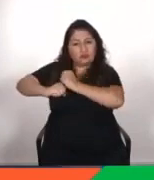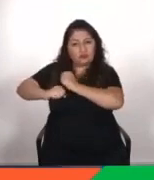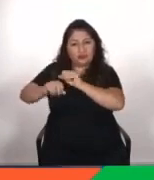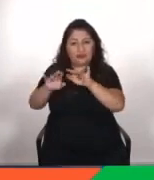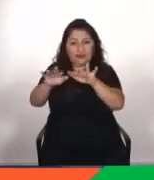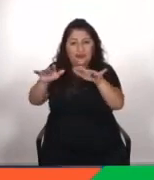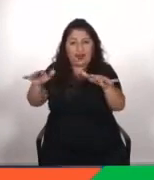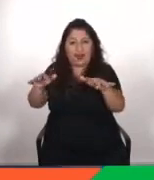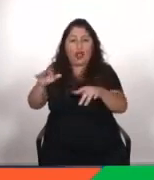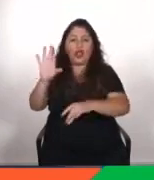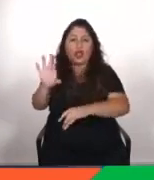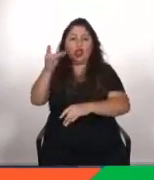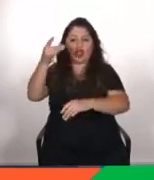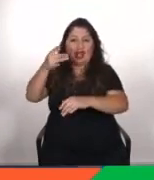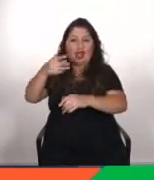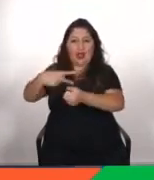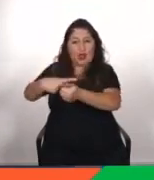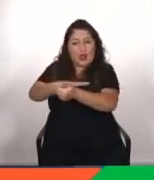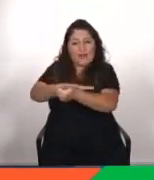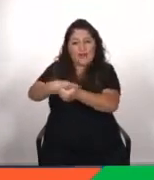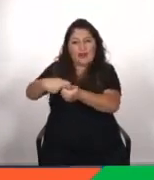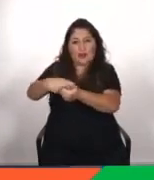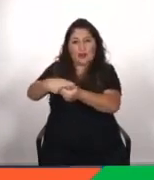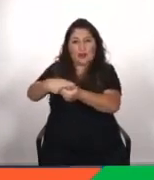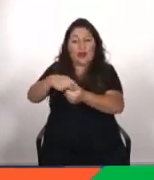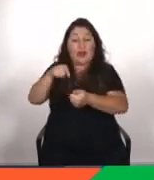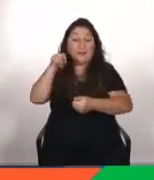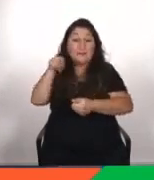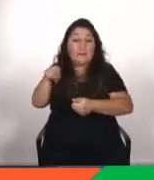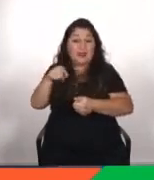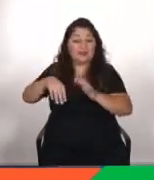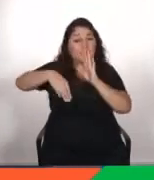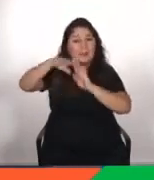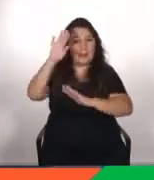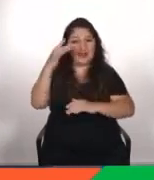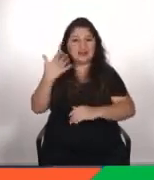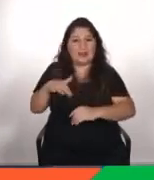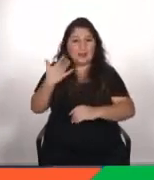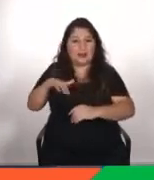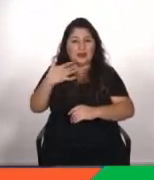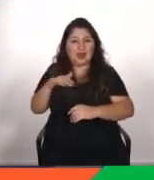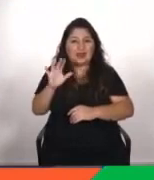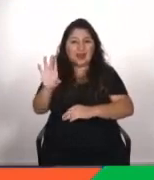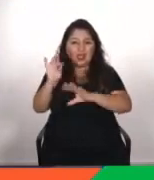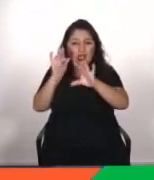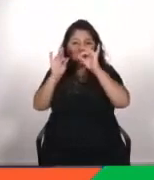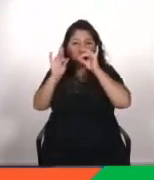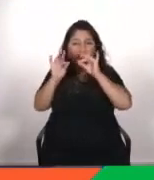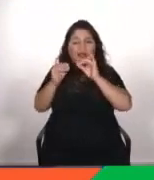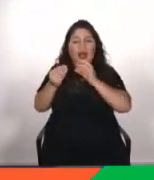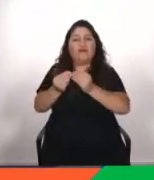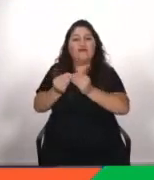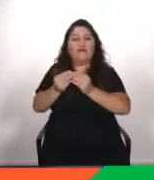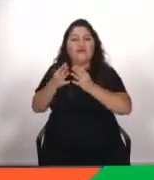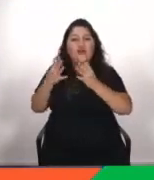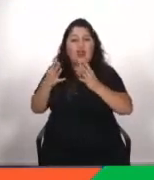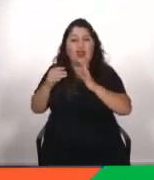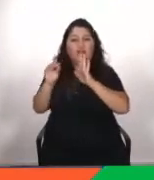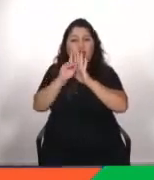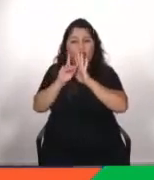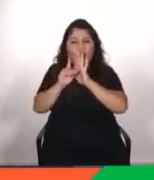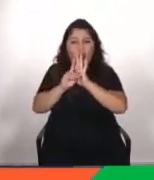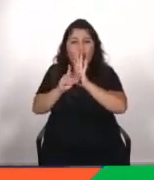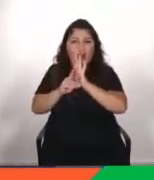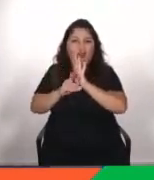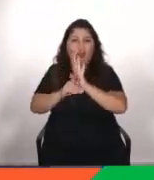una vacuna. Para eso, lo más importante es el contar con buenos datos, tanto datos